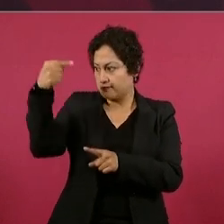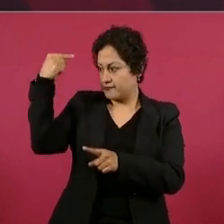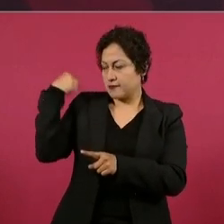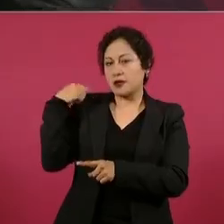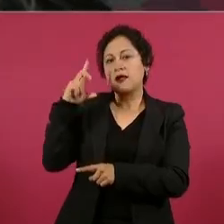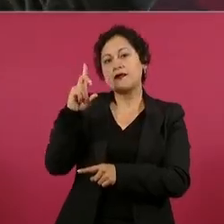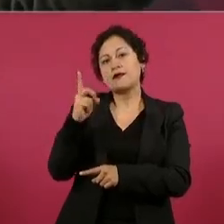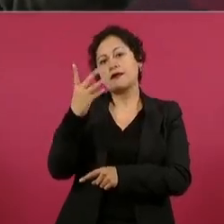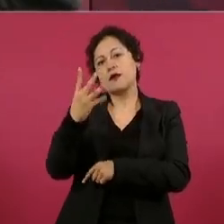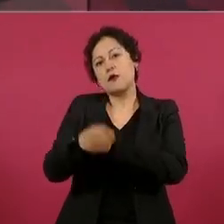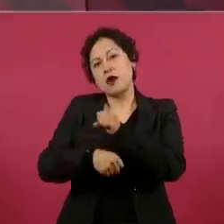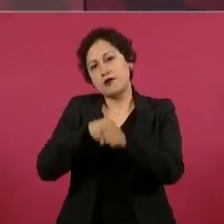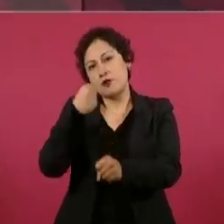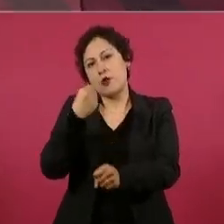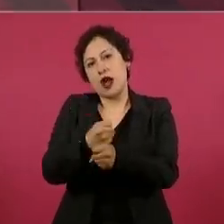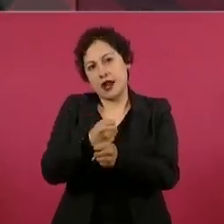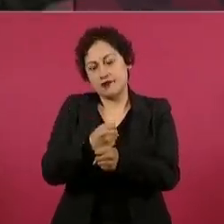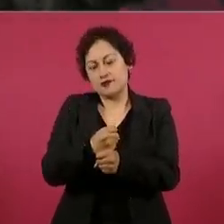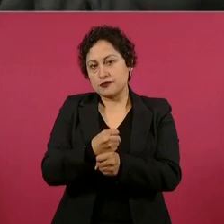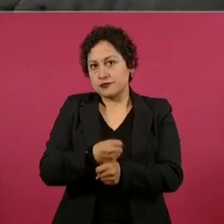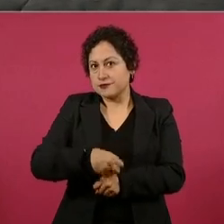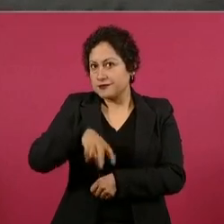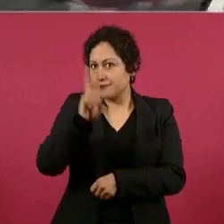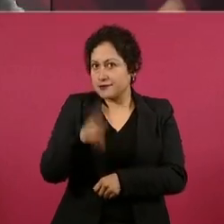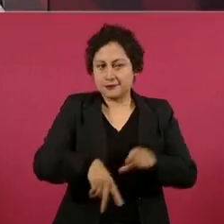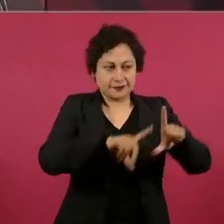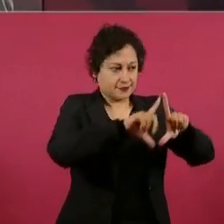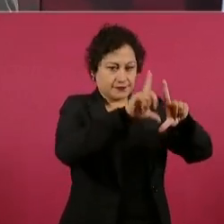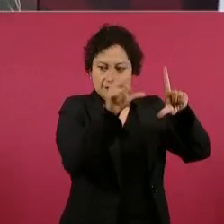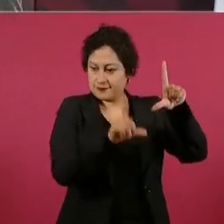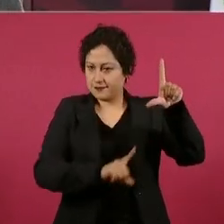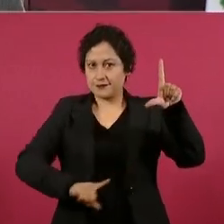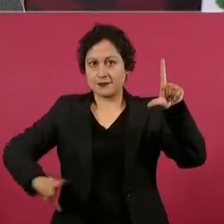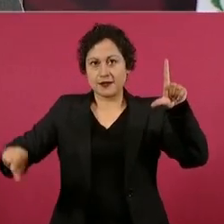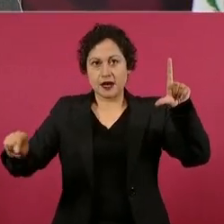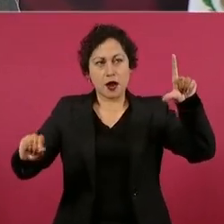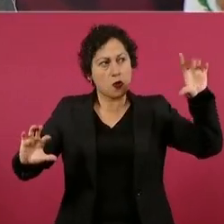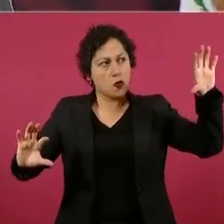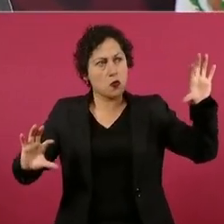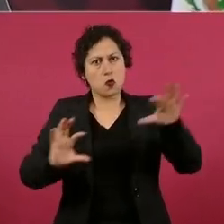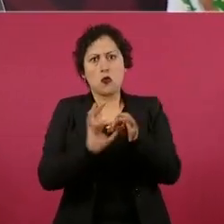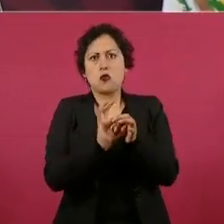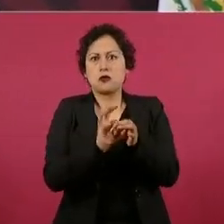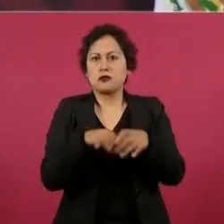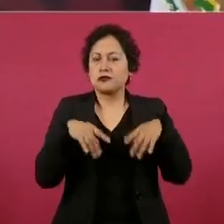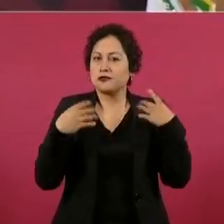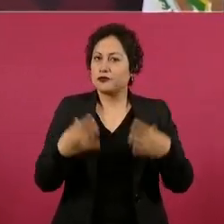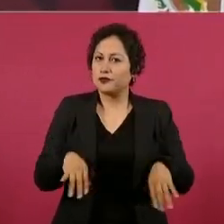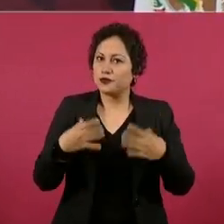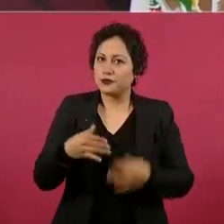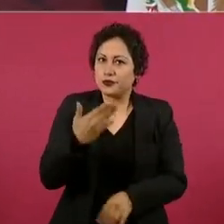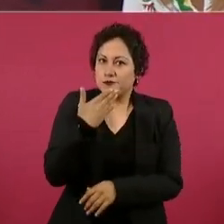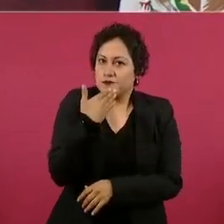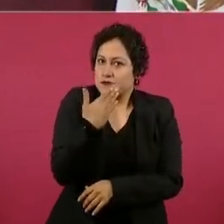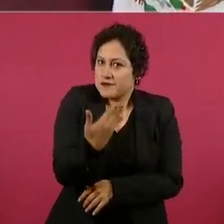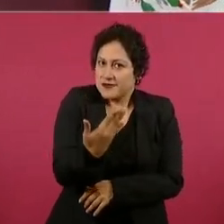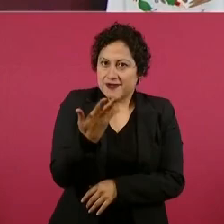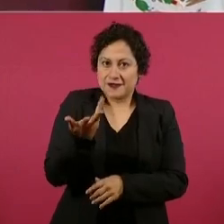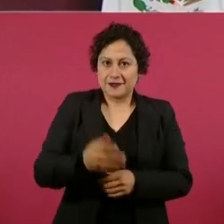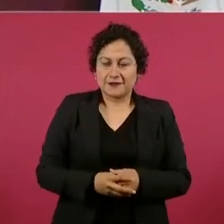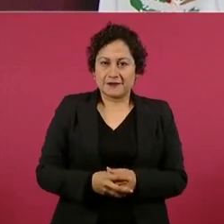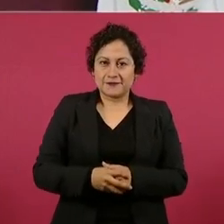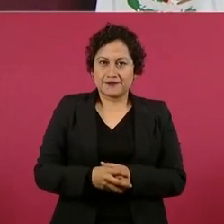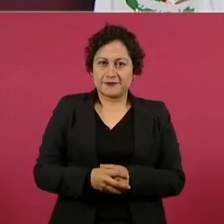pero fue mucho y se comunicó todo el país. Hay